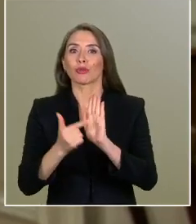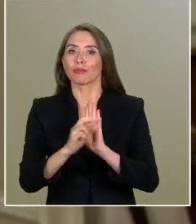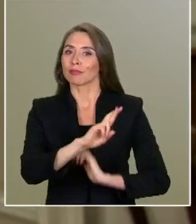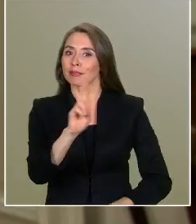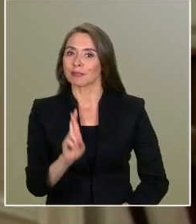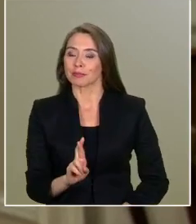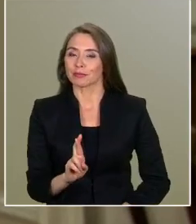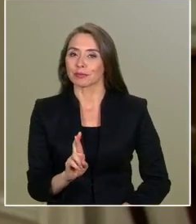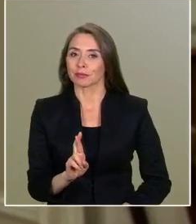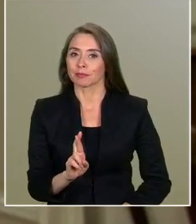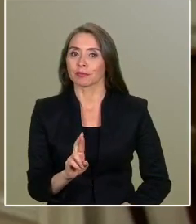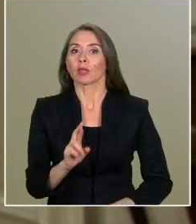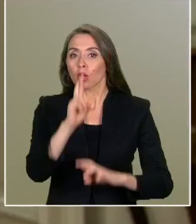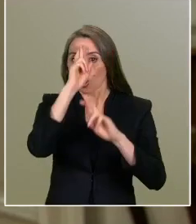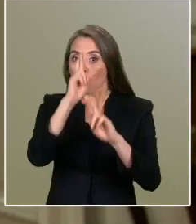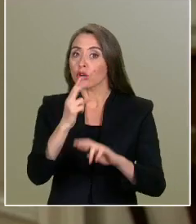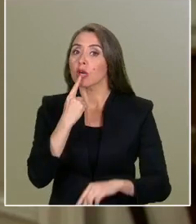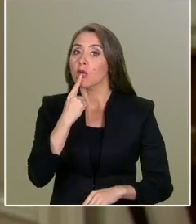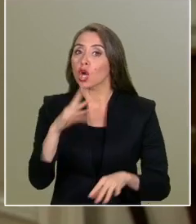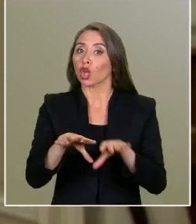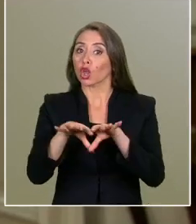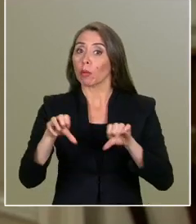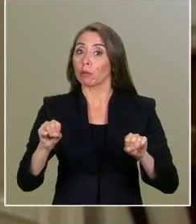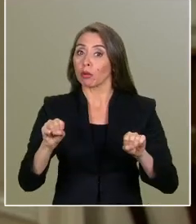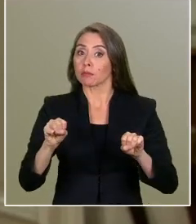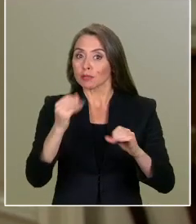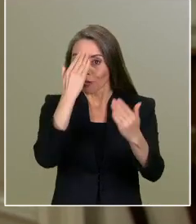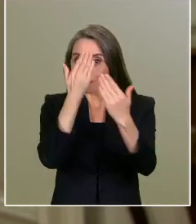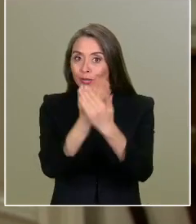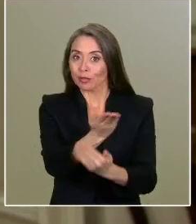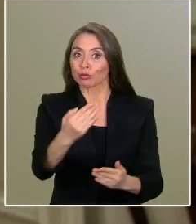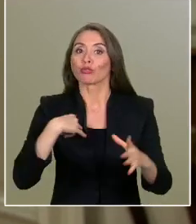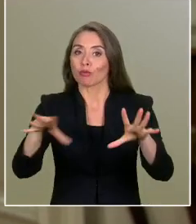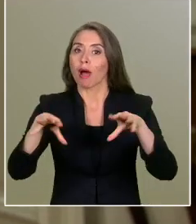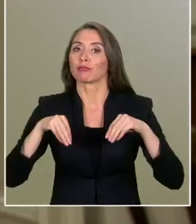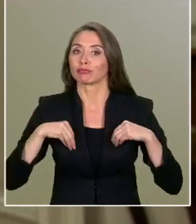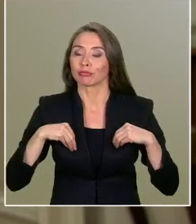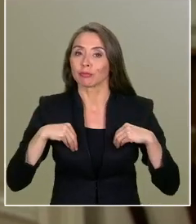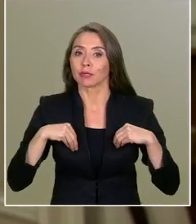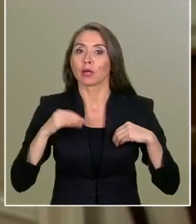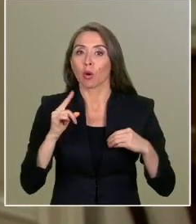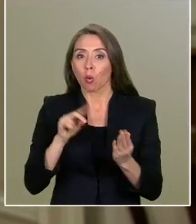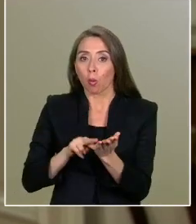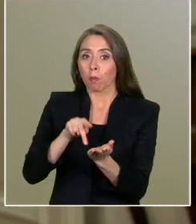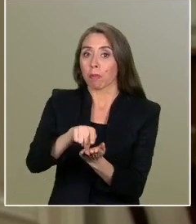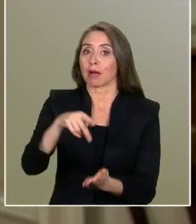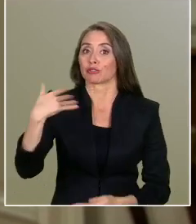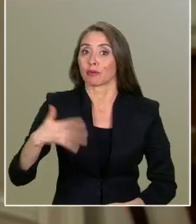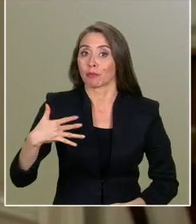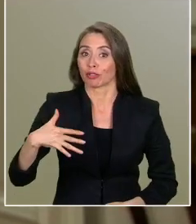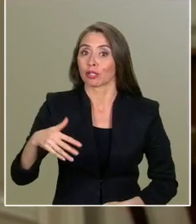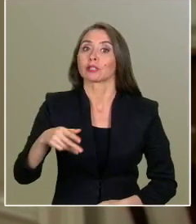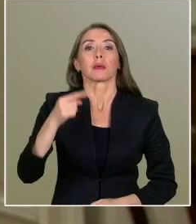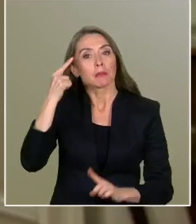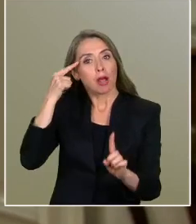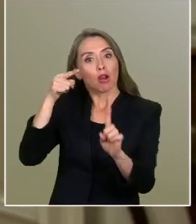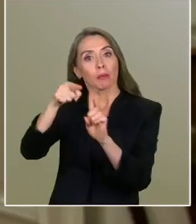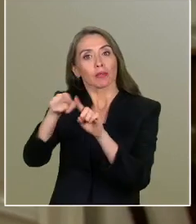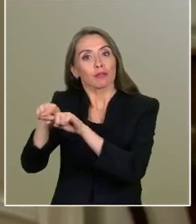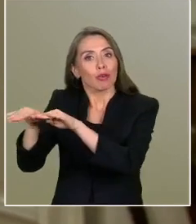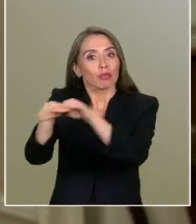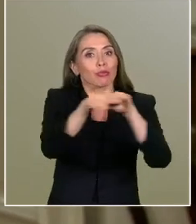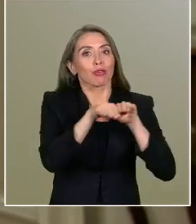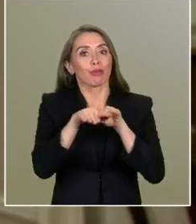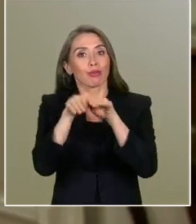de la república honrando el compromiso que asumí ante ustedes se concretase a un paso muy importante para uno explore y zante común